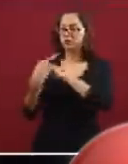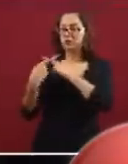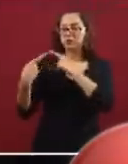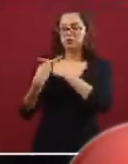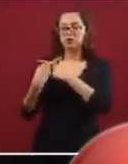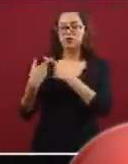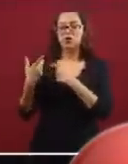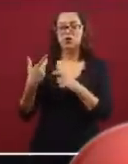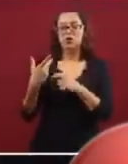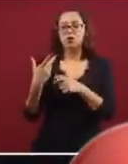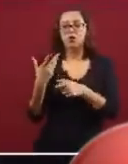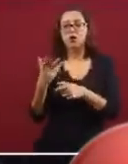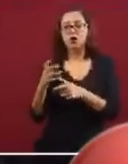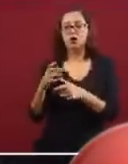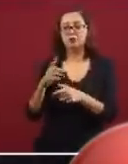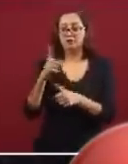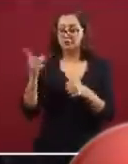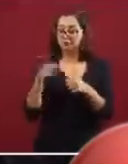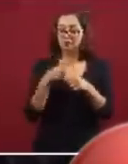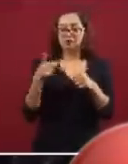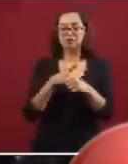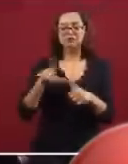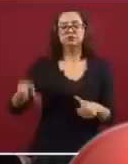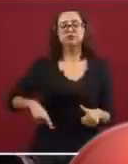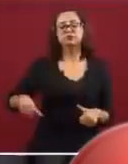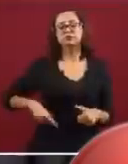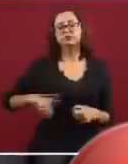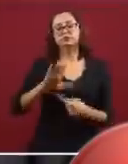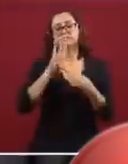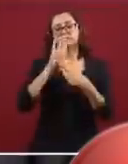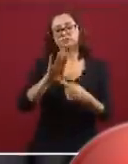el gobierno tiene que dar el ejemplo